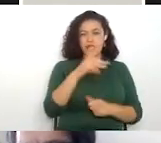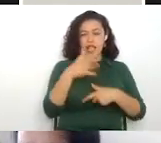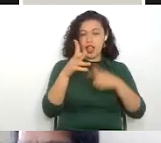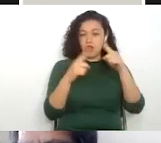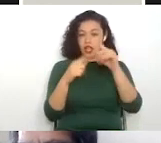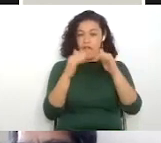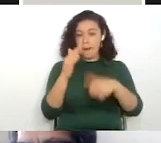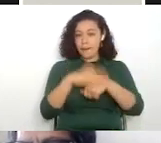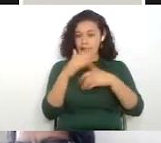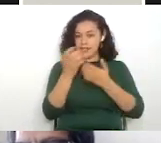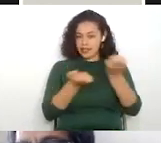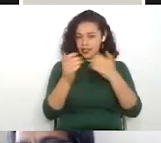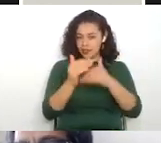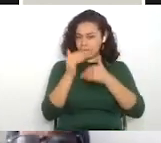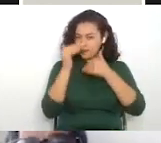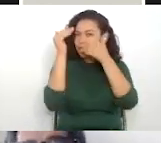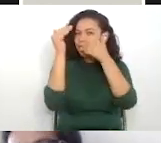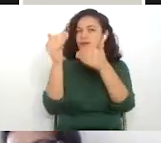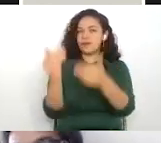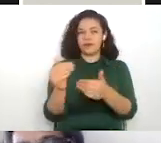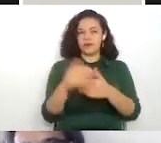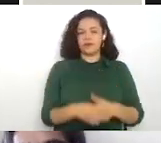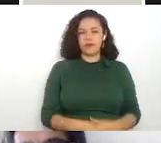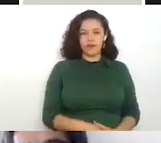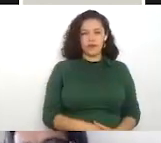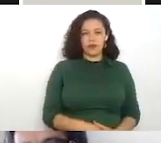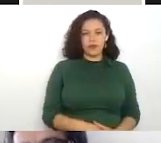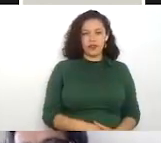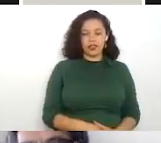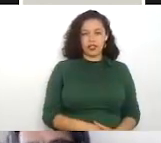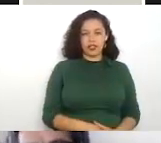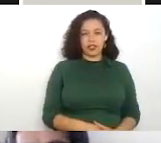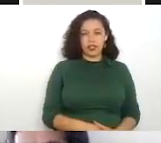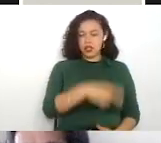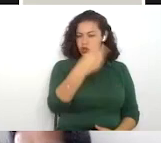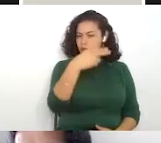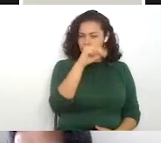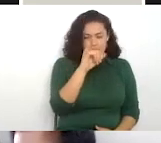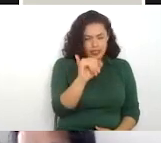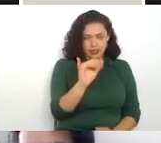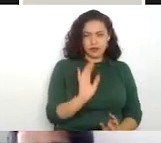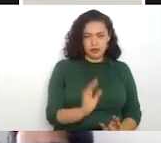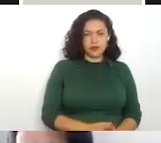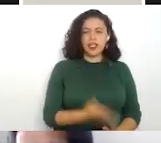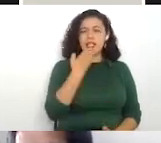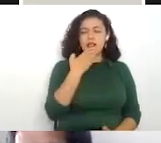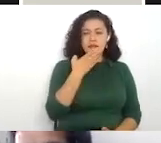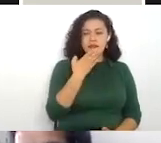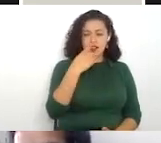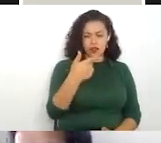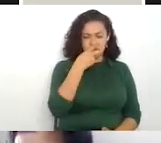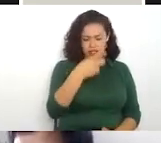adelante, un ejercicio más adelante. Ok. Era, digamos, el nombre así, tal cual. No, está muy bien lo que nos